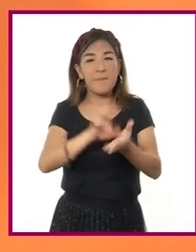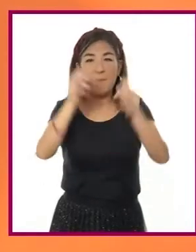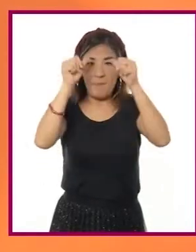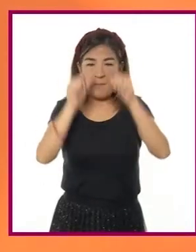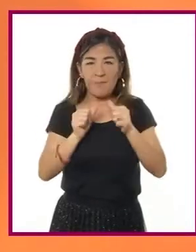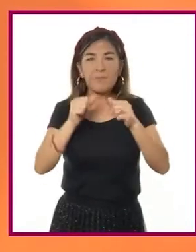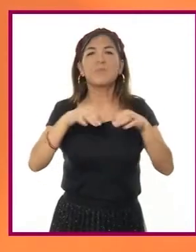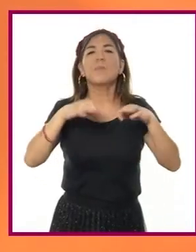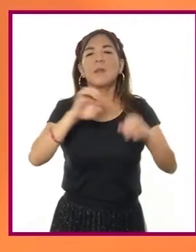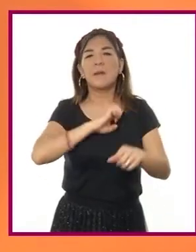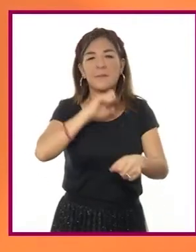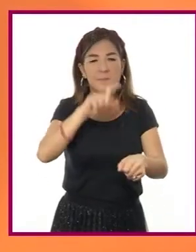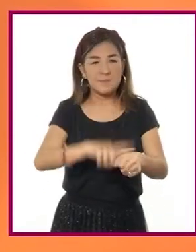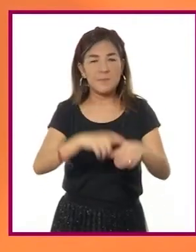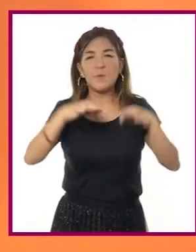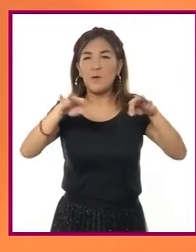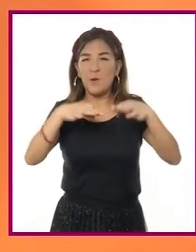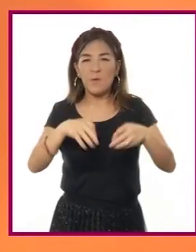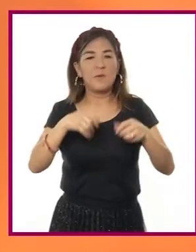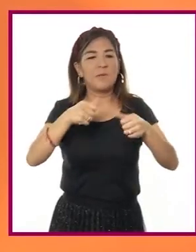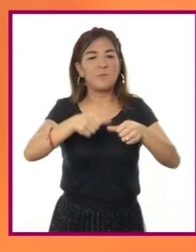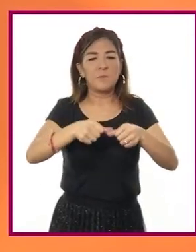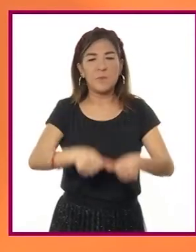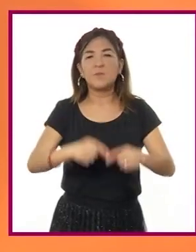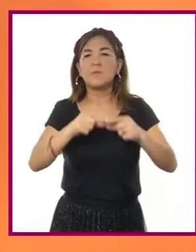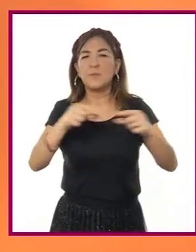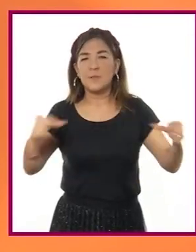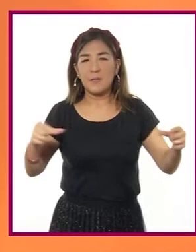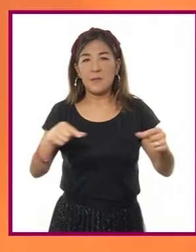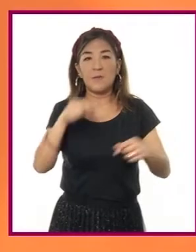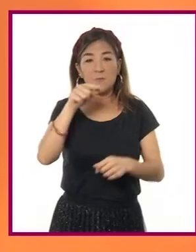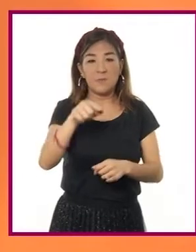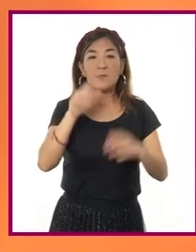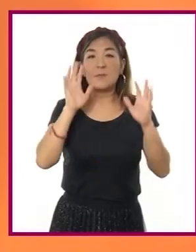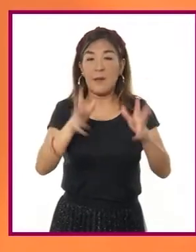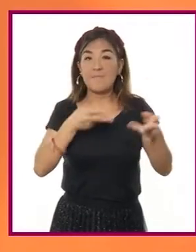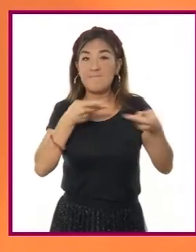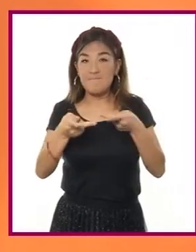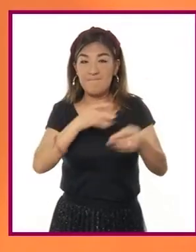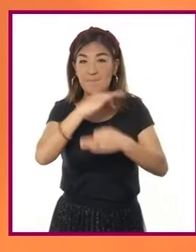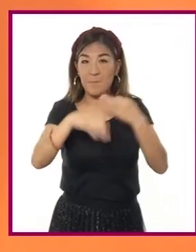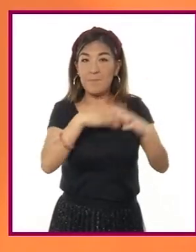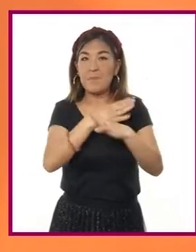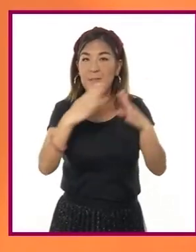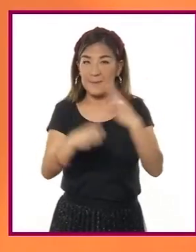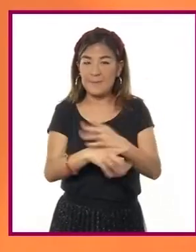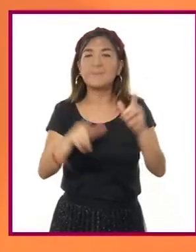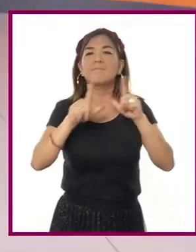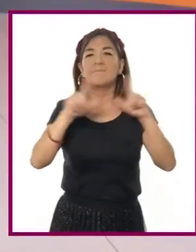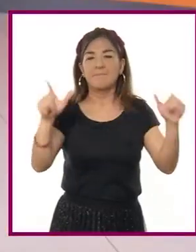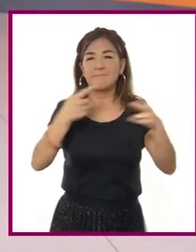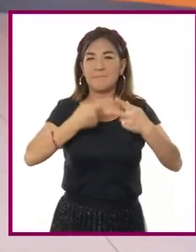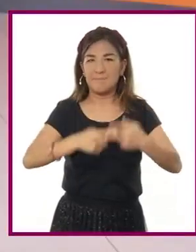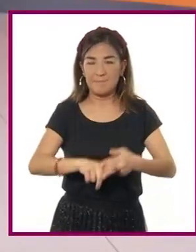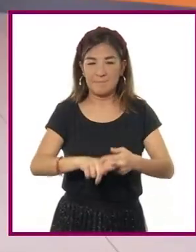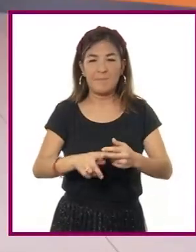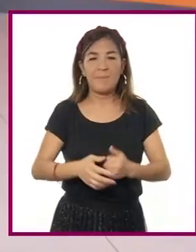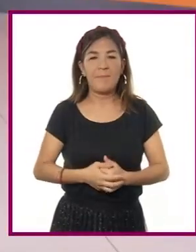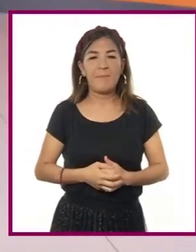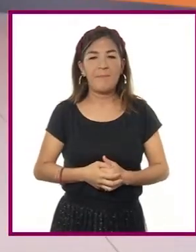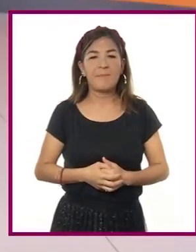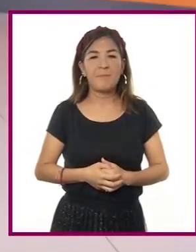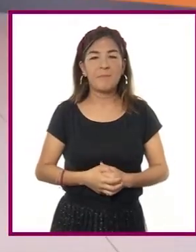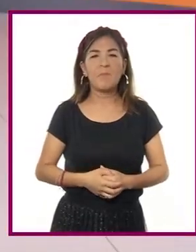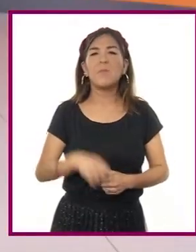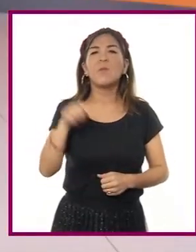Ledger, punzón y regleta. Y si están preparados y ya se cuenta con lo requerido, comencemos. El uso de